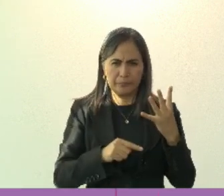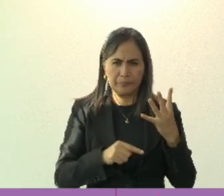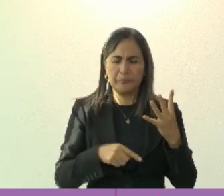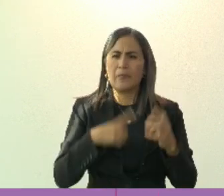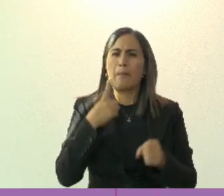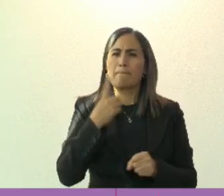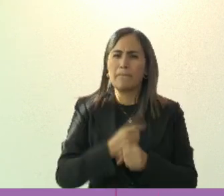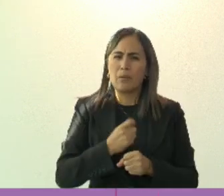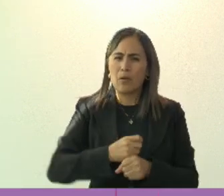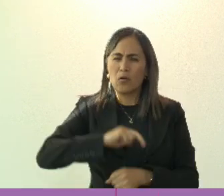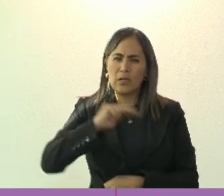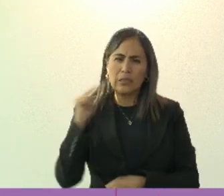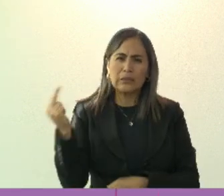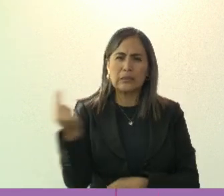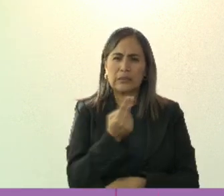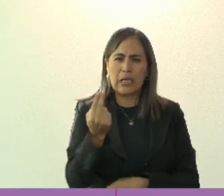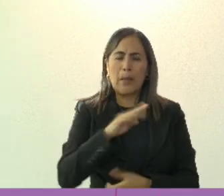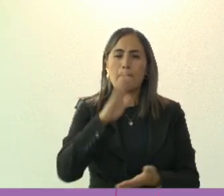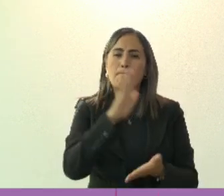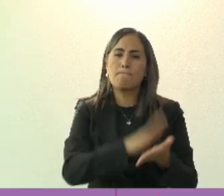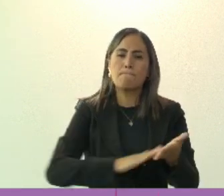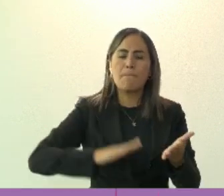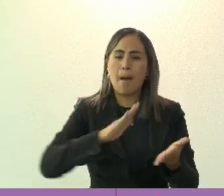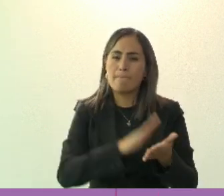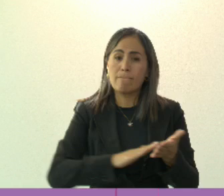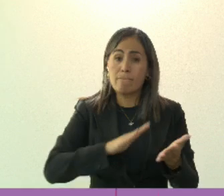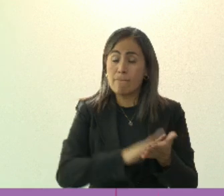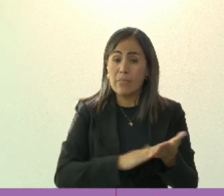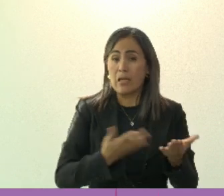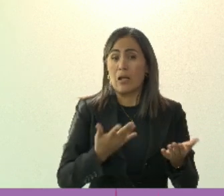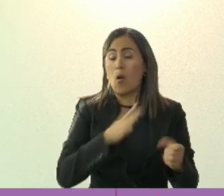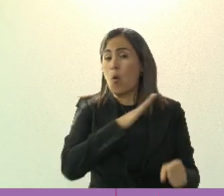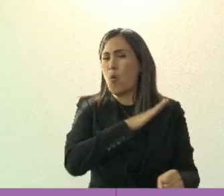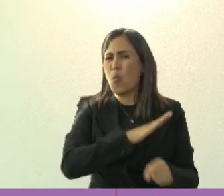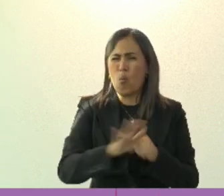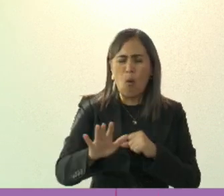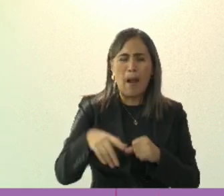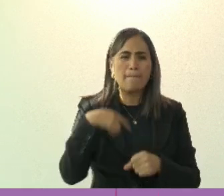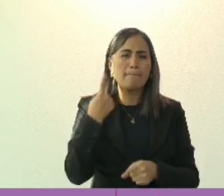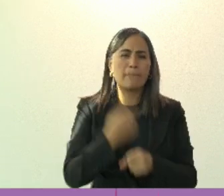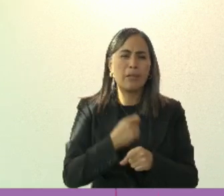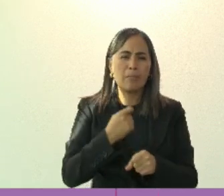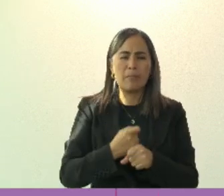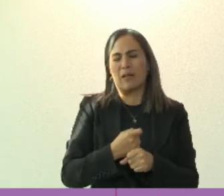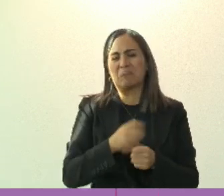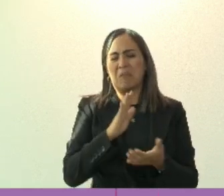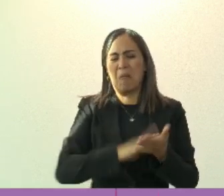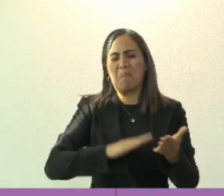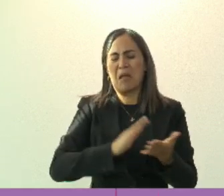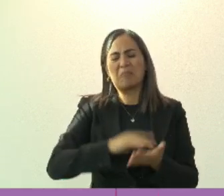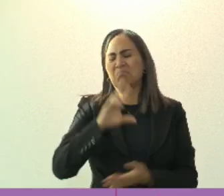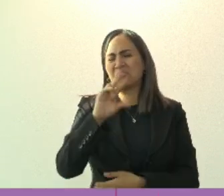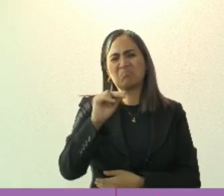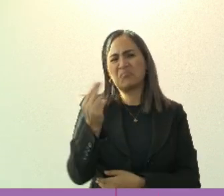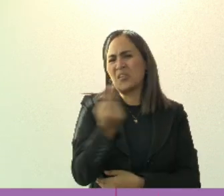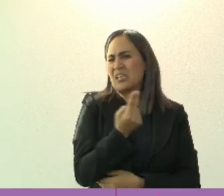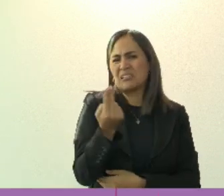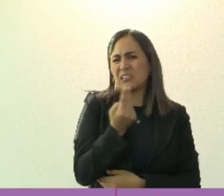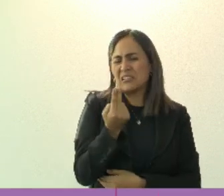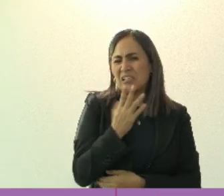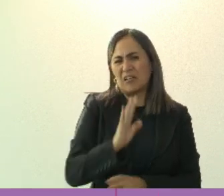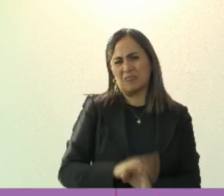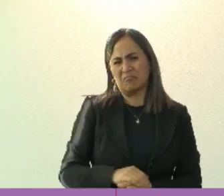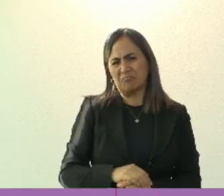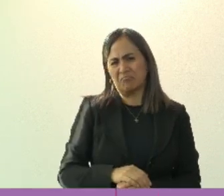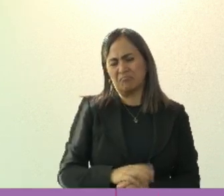que necesitamos es un documento. ¿Cuál es el primer documento que podríamos o no necesitar para atender una